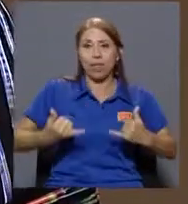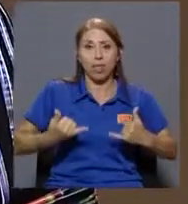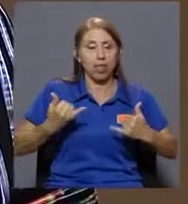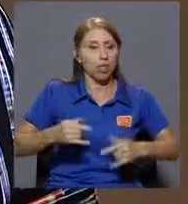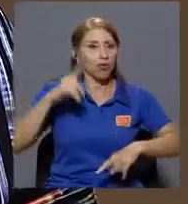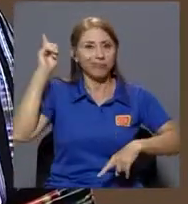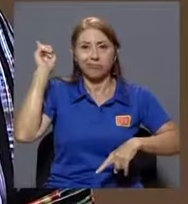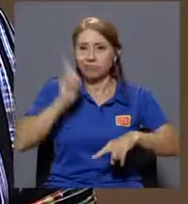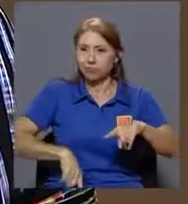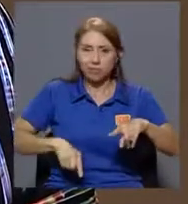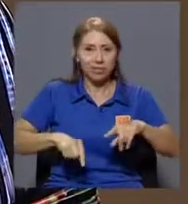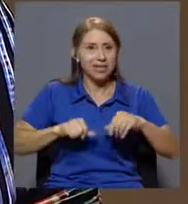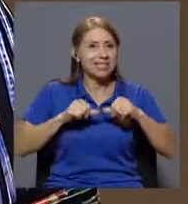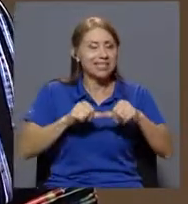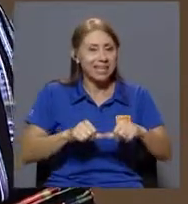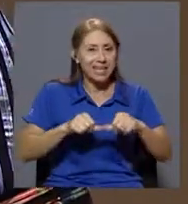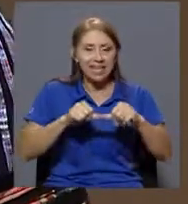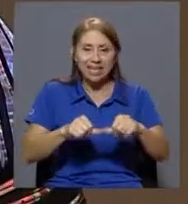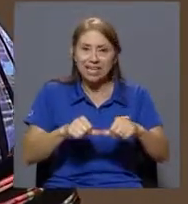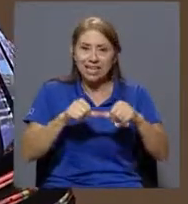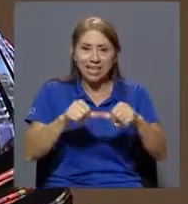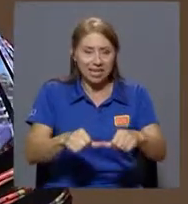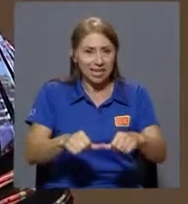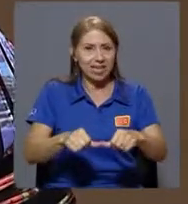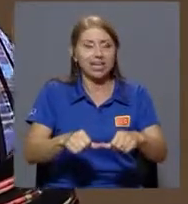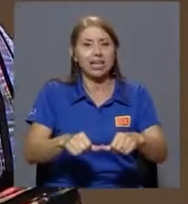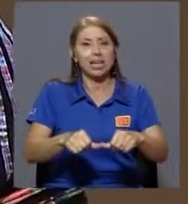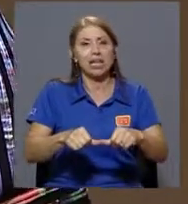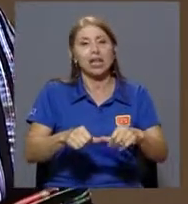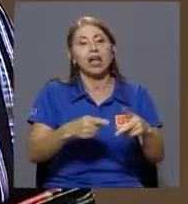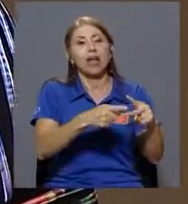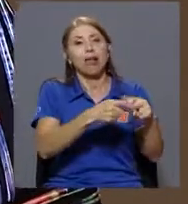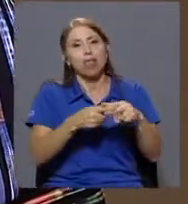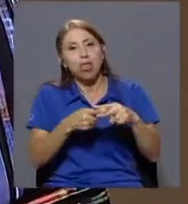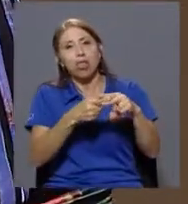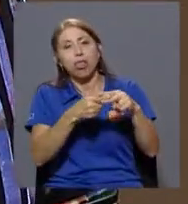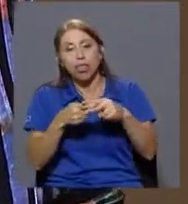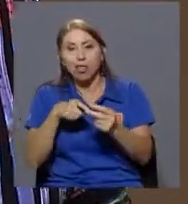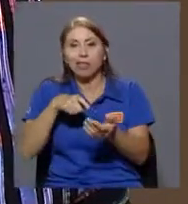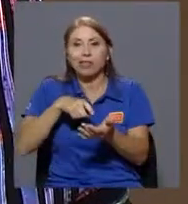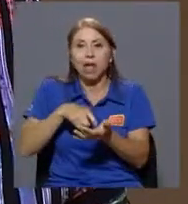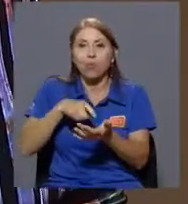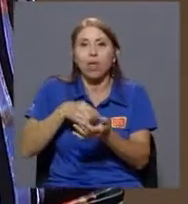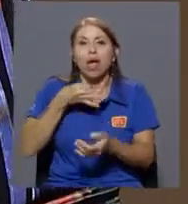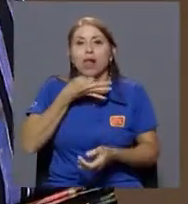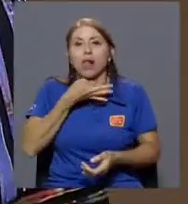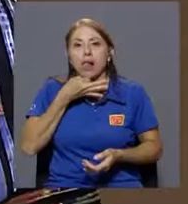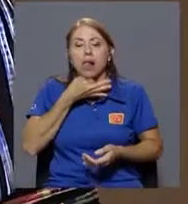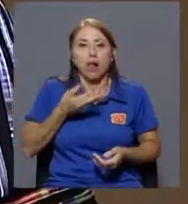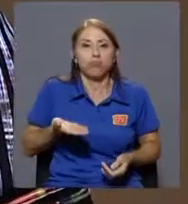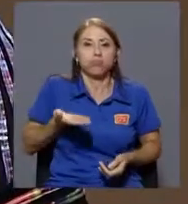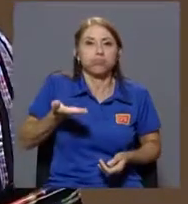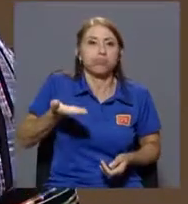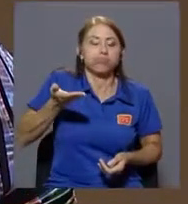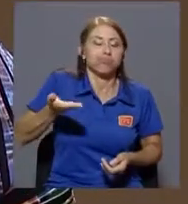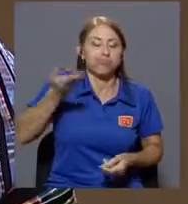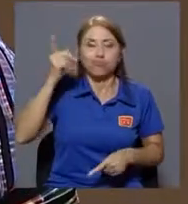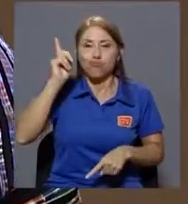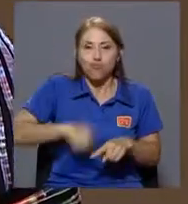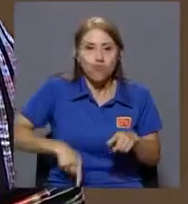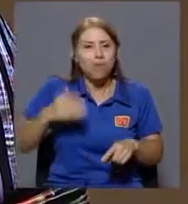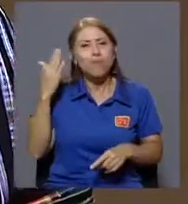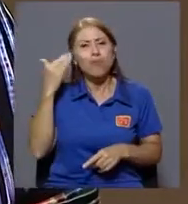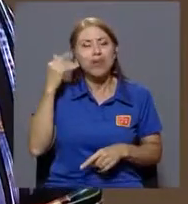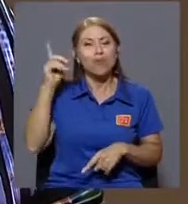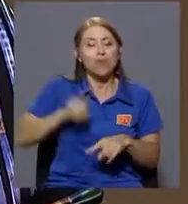posible seguir aumentando el nivel de deuda del país. Y no es posible porque hemos traspasado